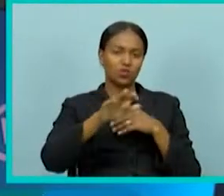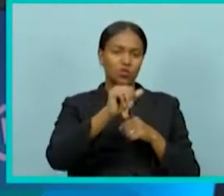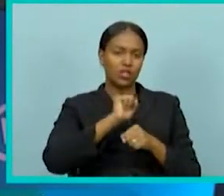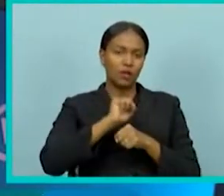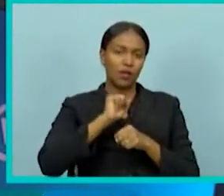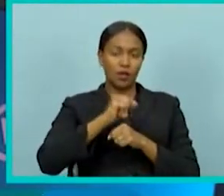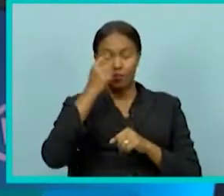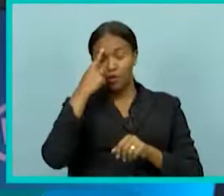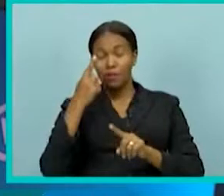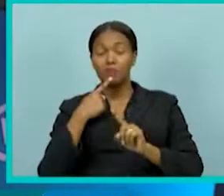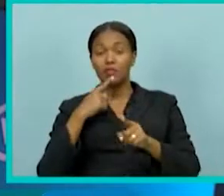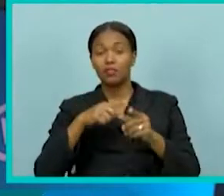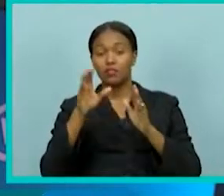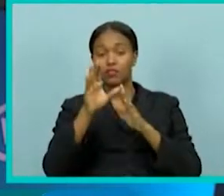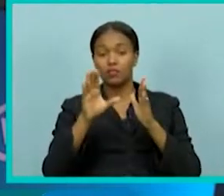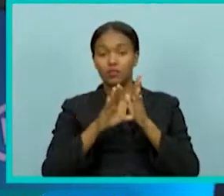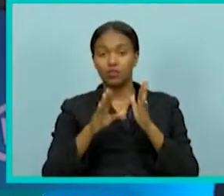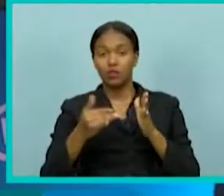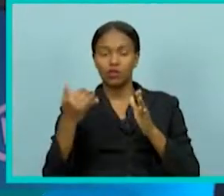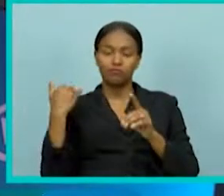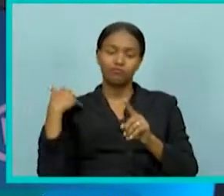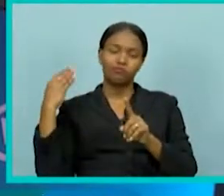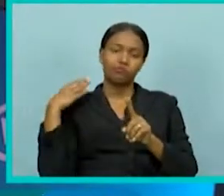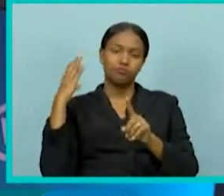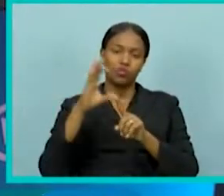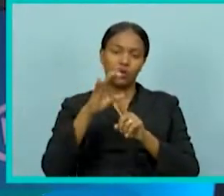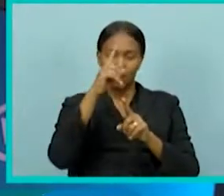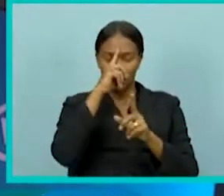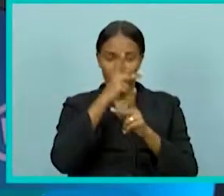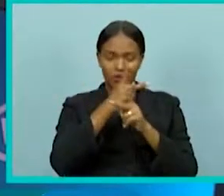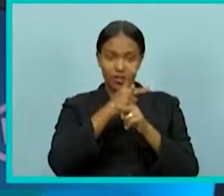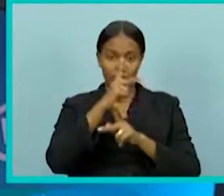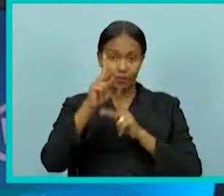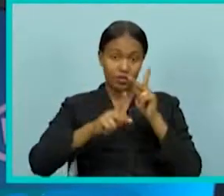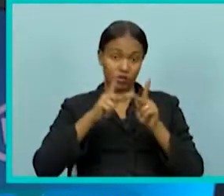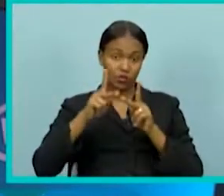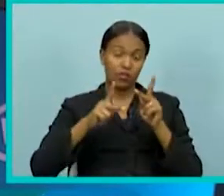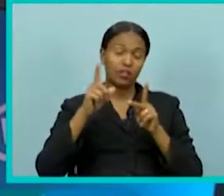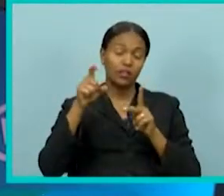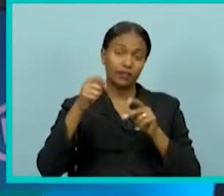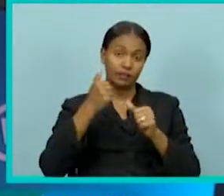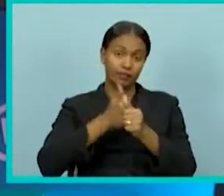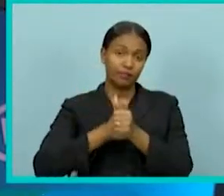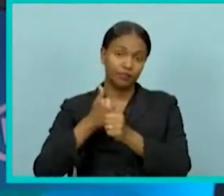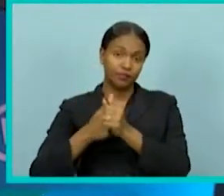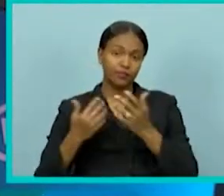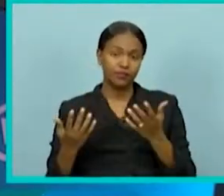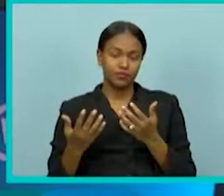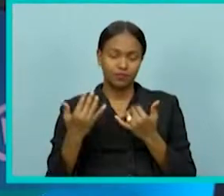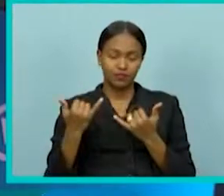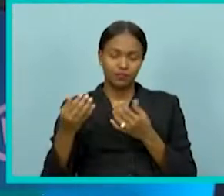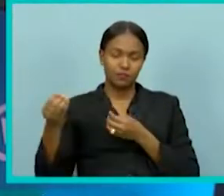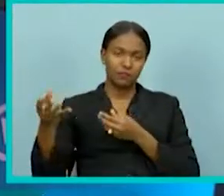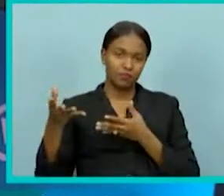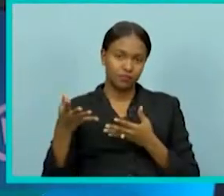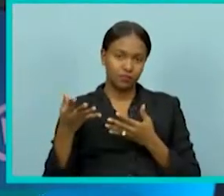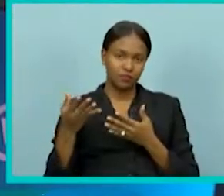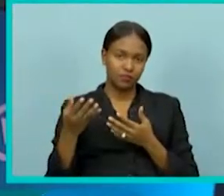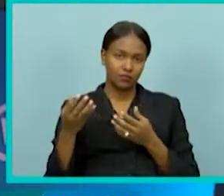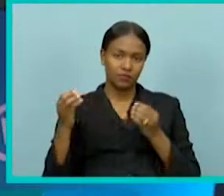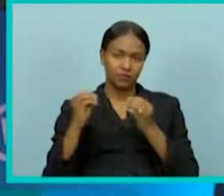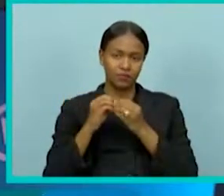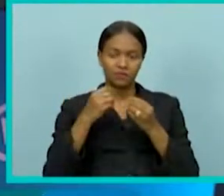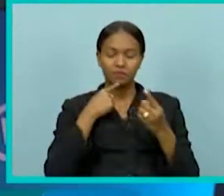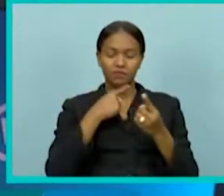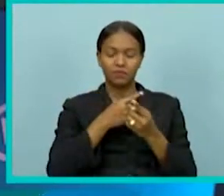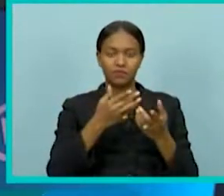por mandato constitucional están facultados para garantizar la seguridad de todos y cada uno de los ciudadanos, tal y como nos cuenta la siguiente